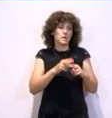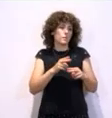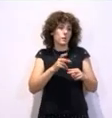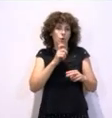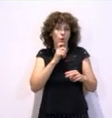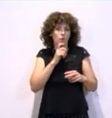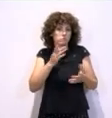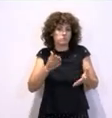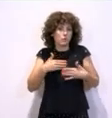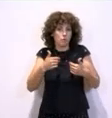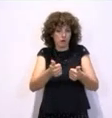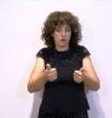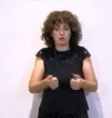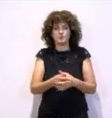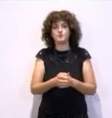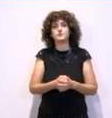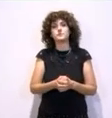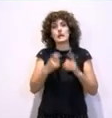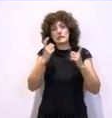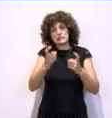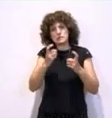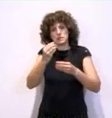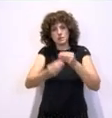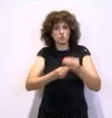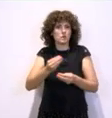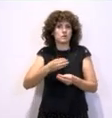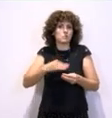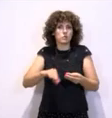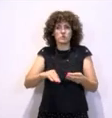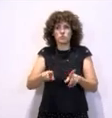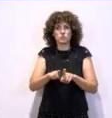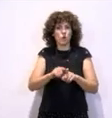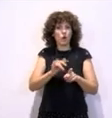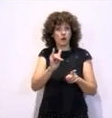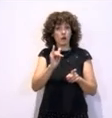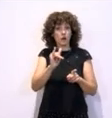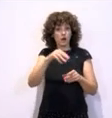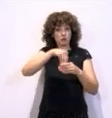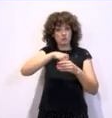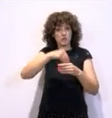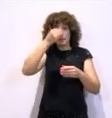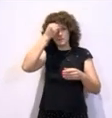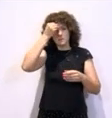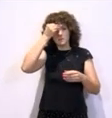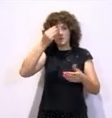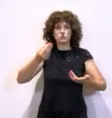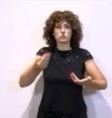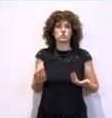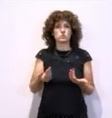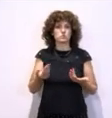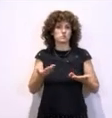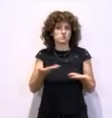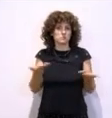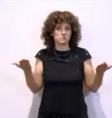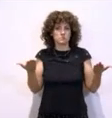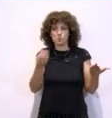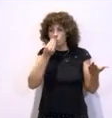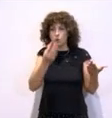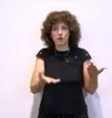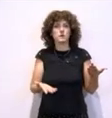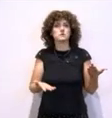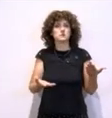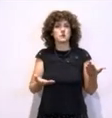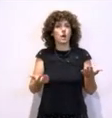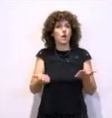alimentaria. Intentamos hacer lo que podemos con las herramientas que podemos, que creemos que son, honestamente, buenas. ¿Todo